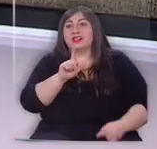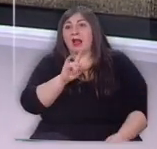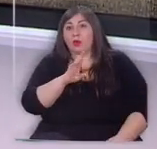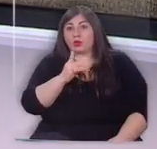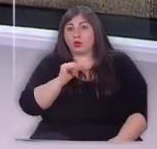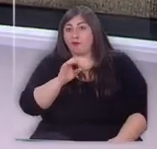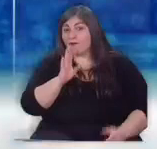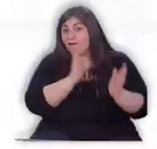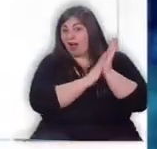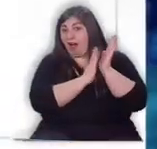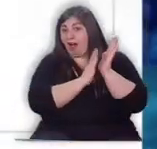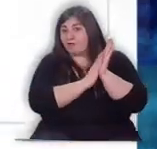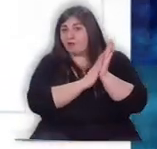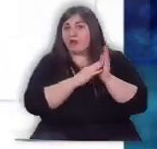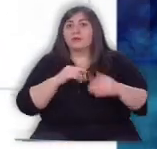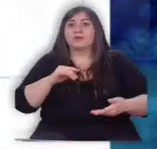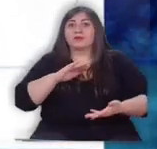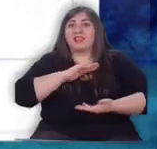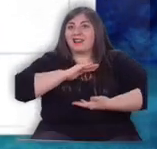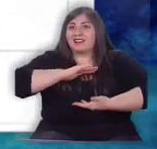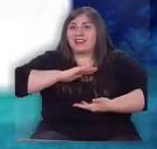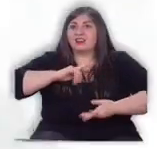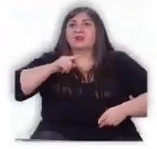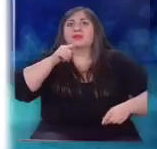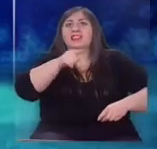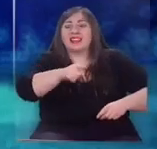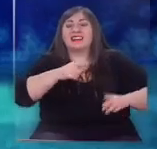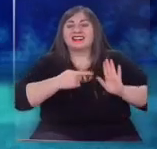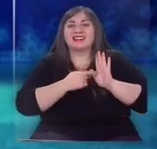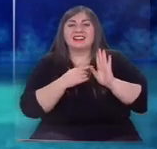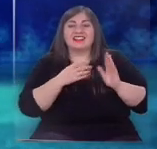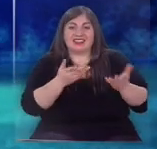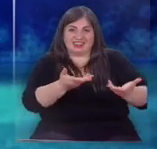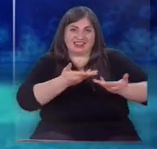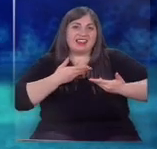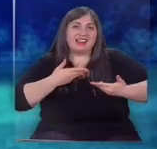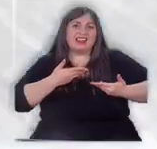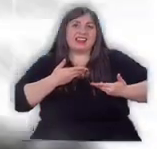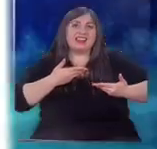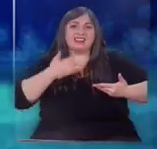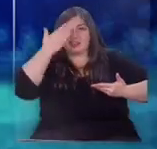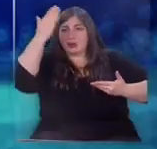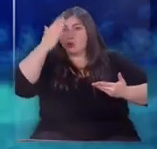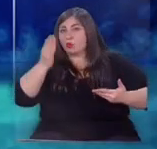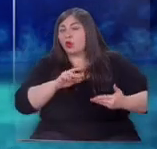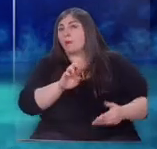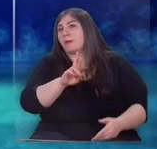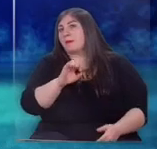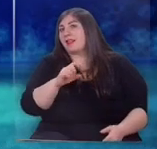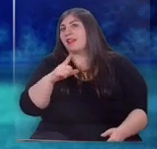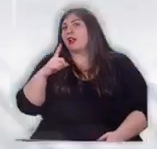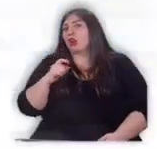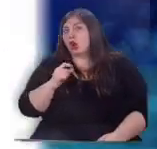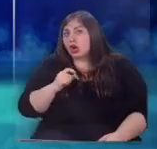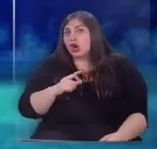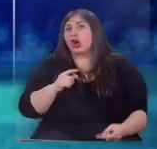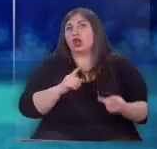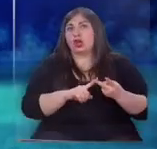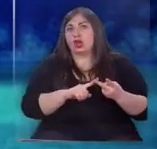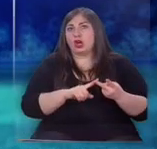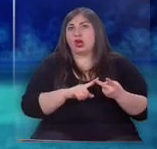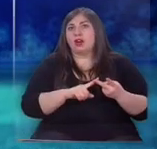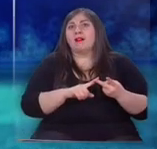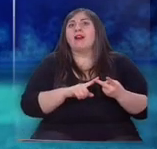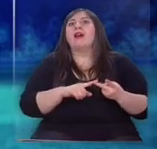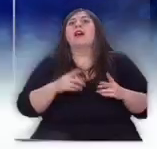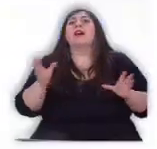Deportes. Recibió el saludo de la Premier League, de la Liga Española, de Colo-Colo, del sitio de